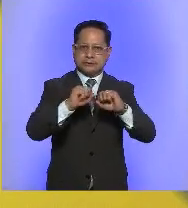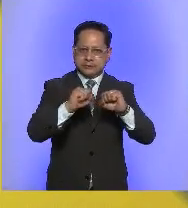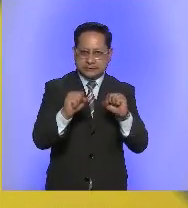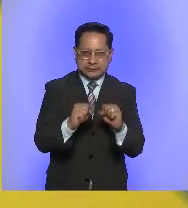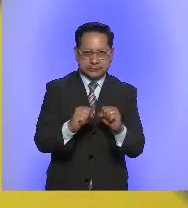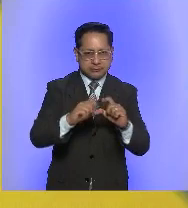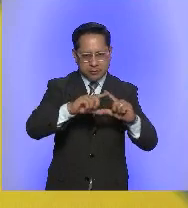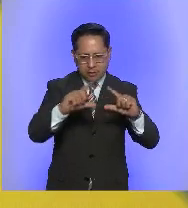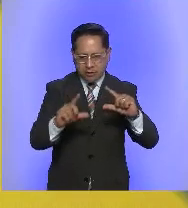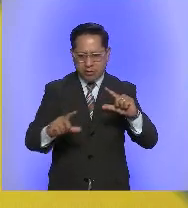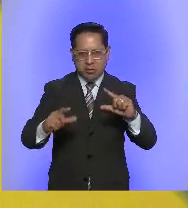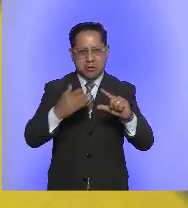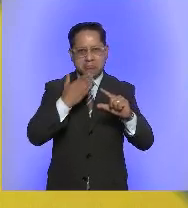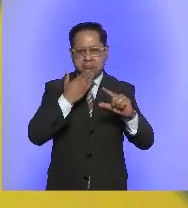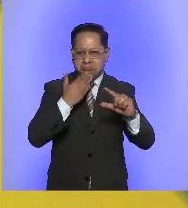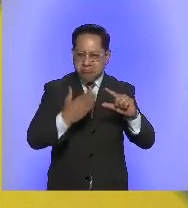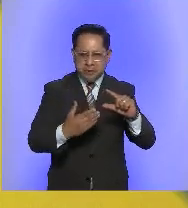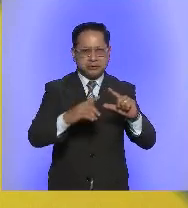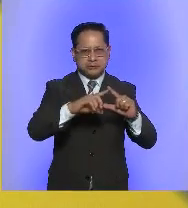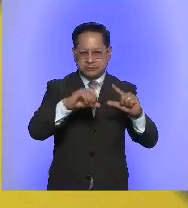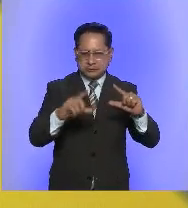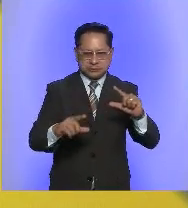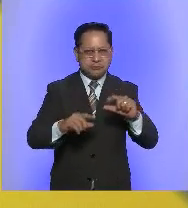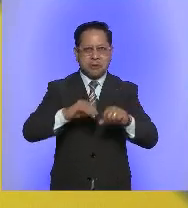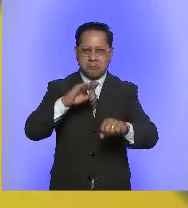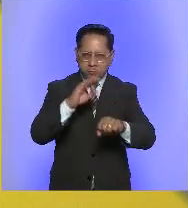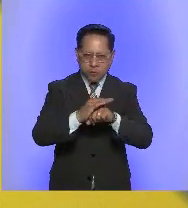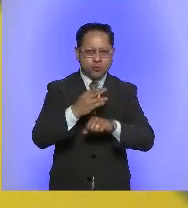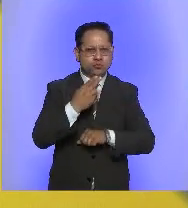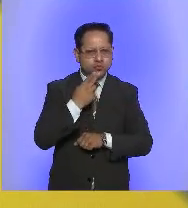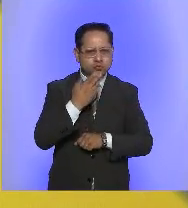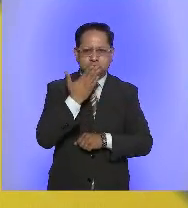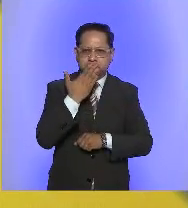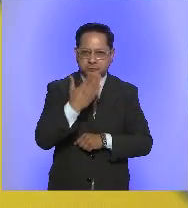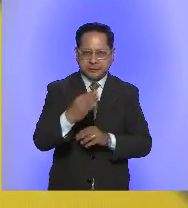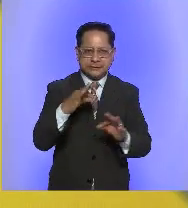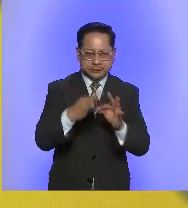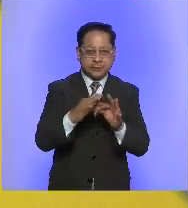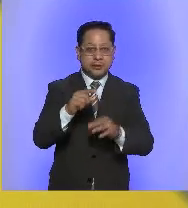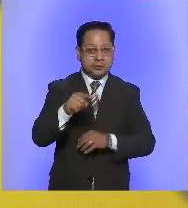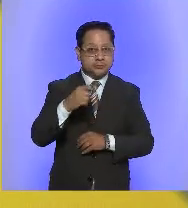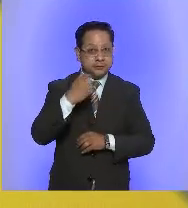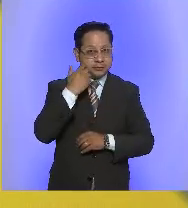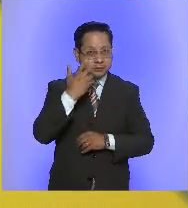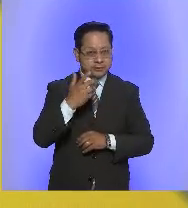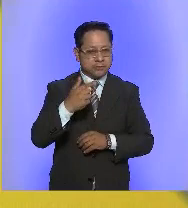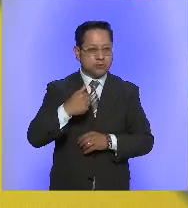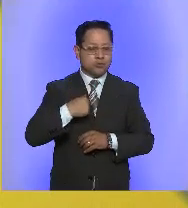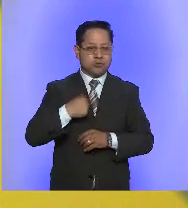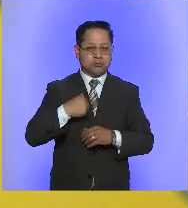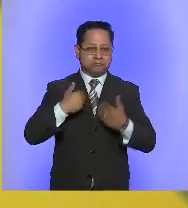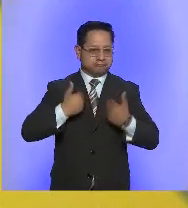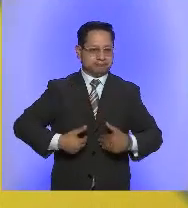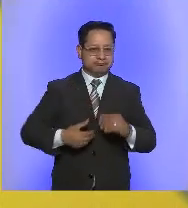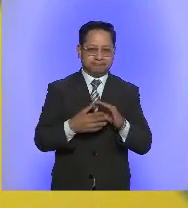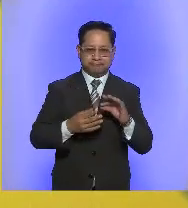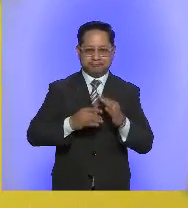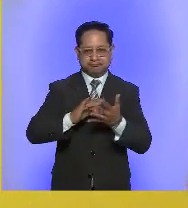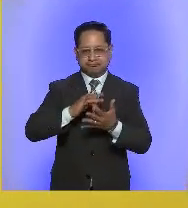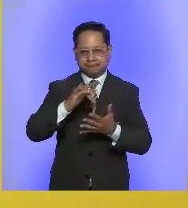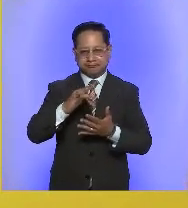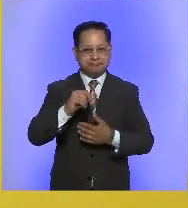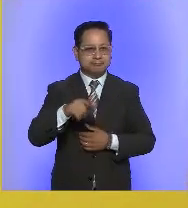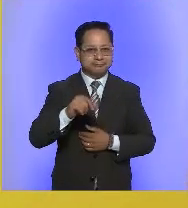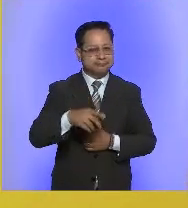ha dado resultados. Y a eso le apostamos. Por mi parte, gracias. No sin antes darle un cordial saludo al doctor César